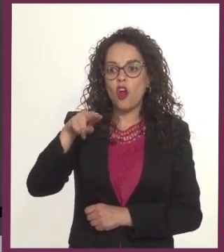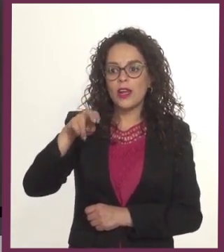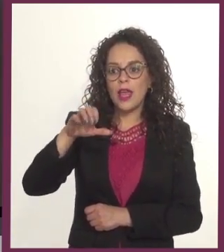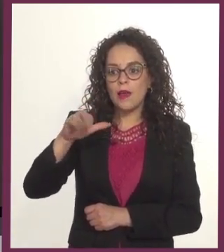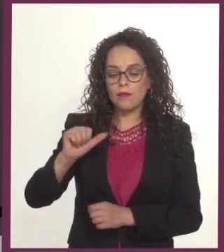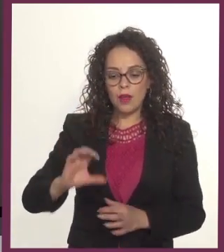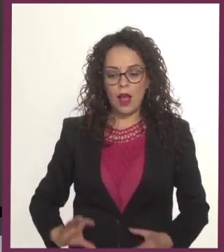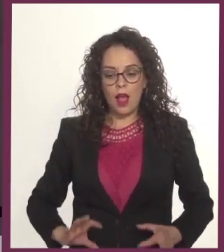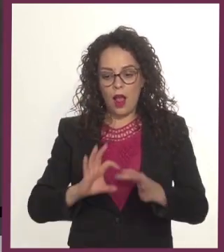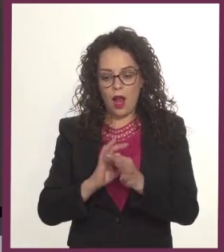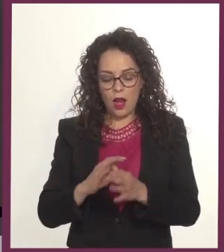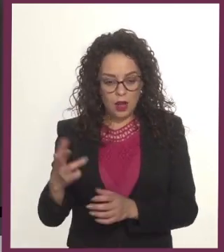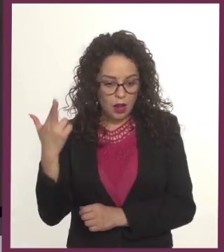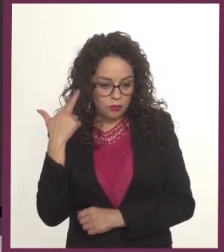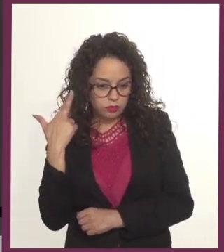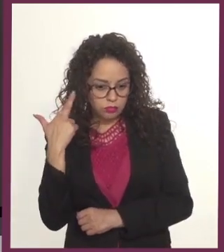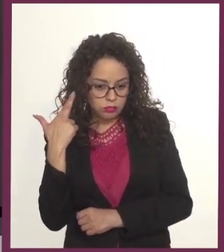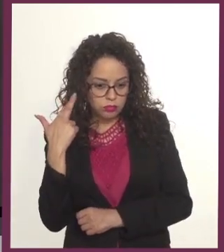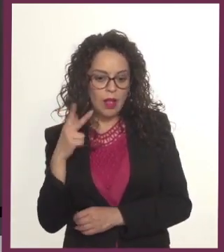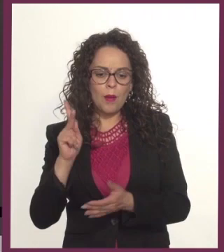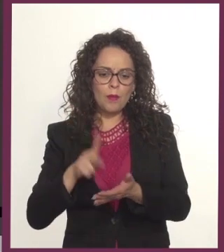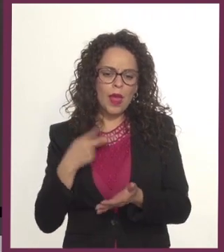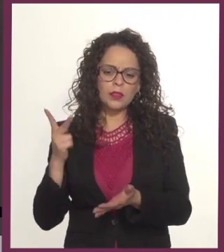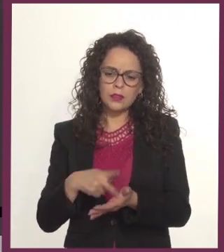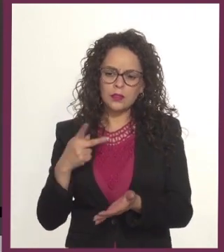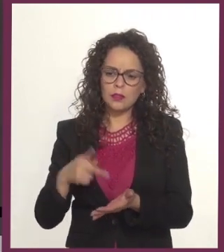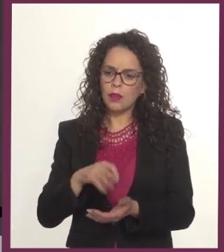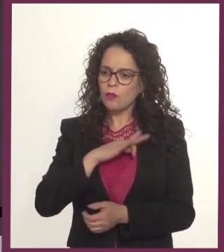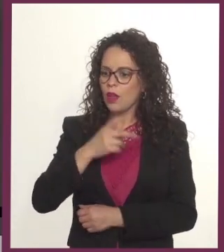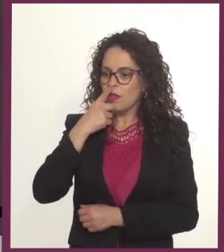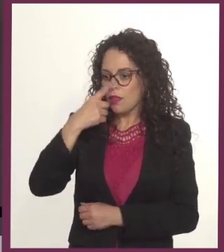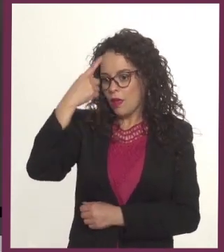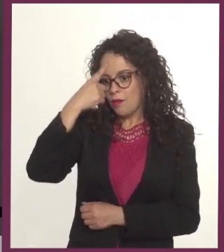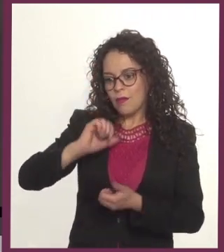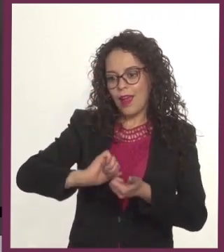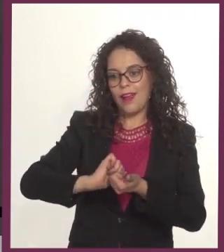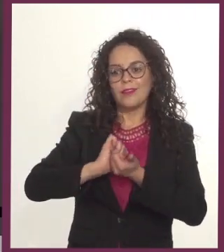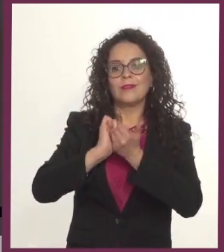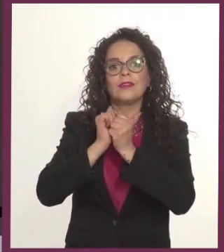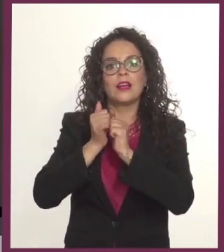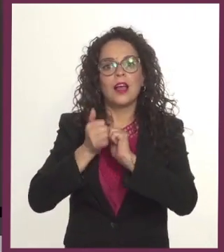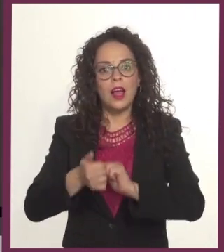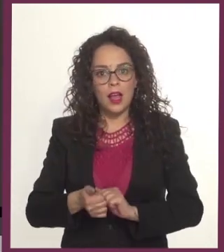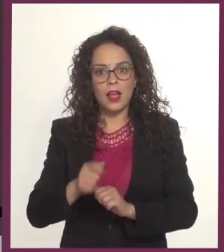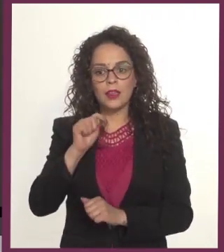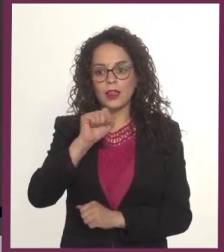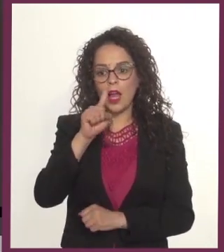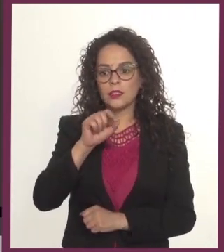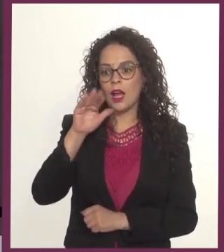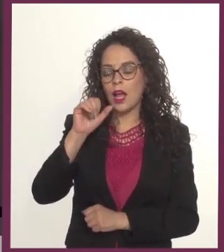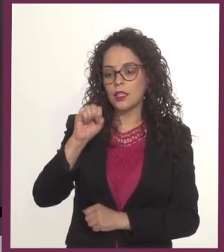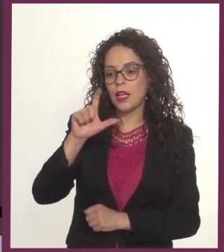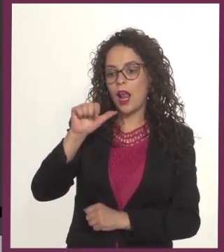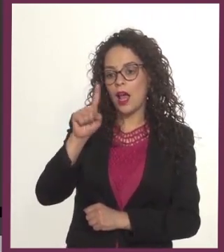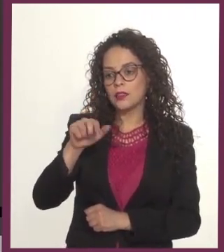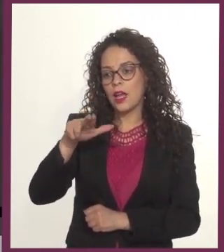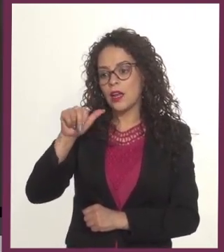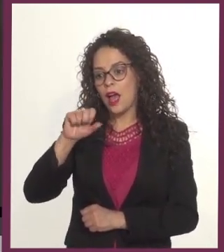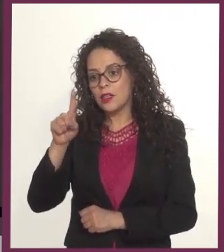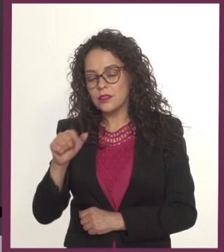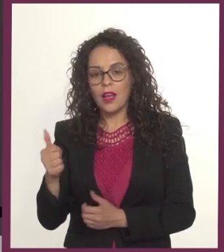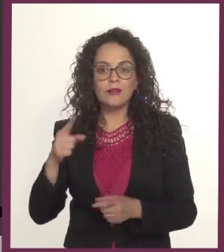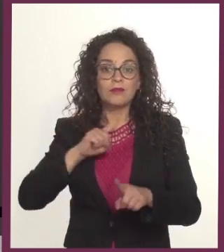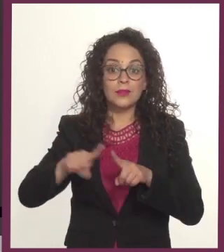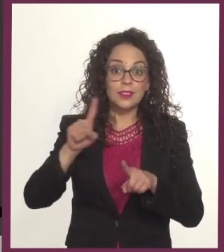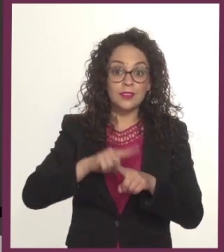dos sílabas, taza, y voy a buscar que repetición fonética, o sea, los fonemas es lo que